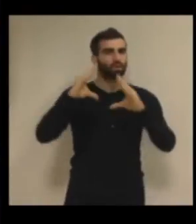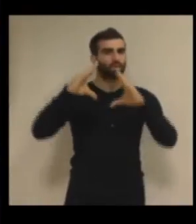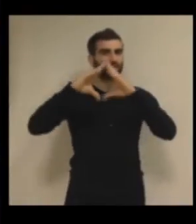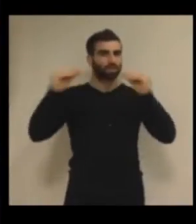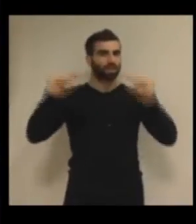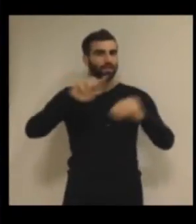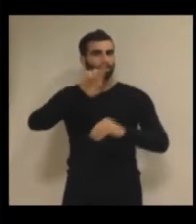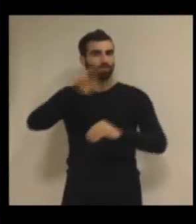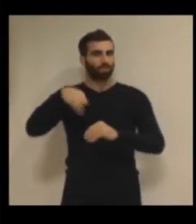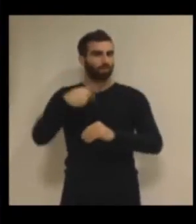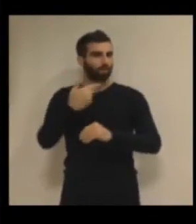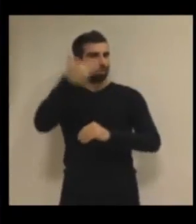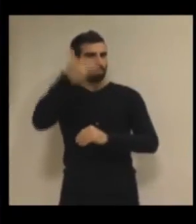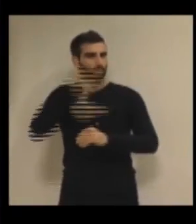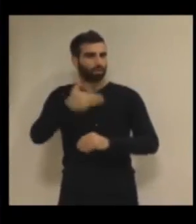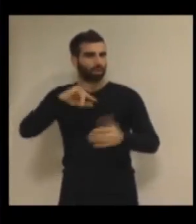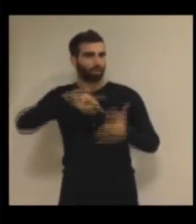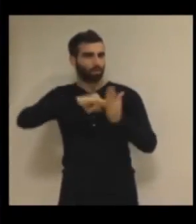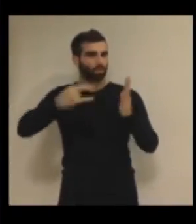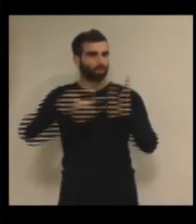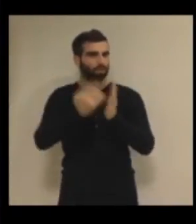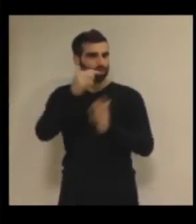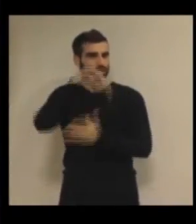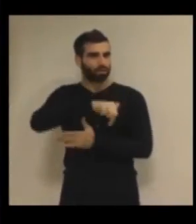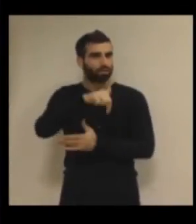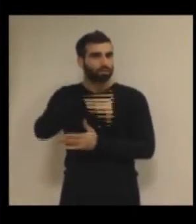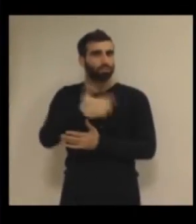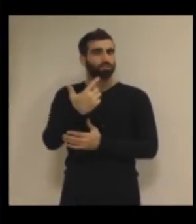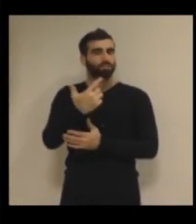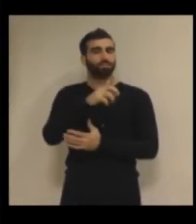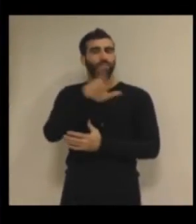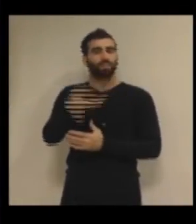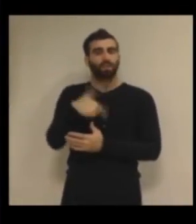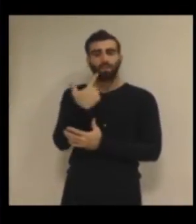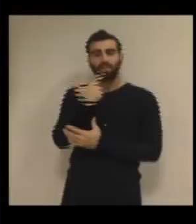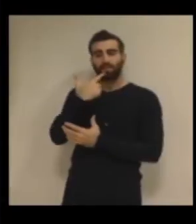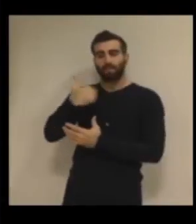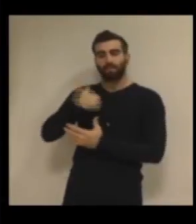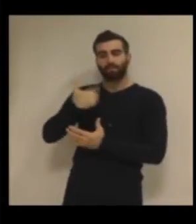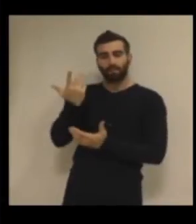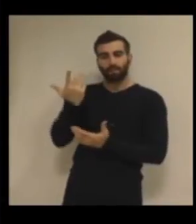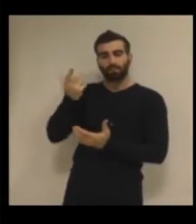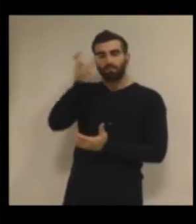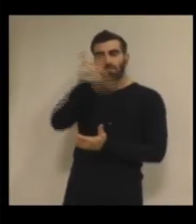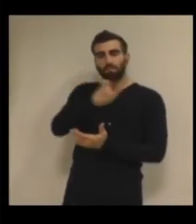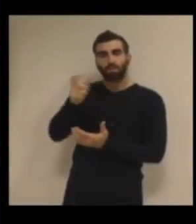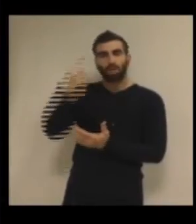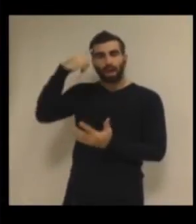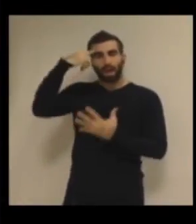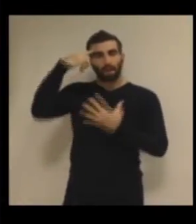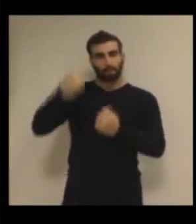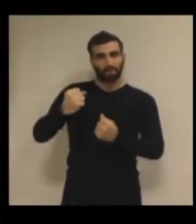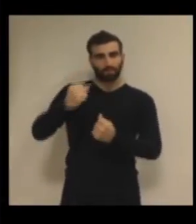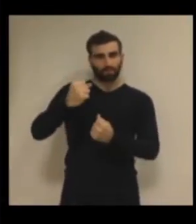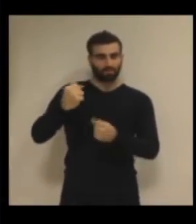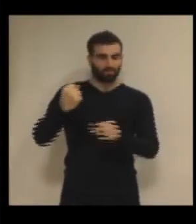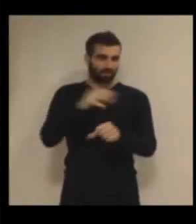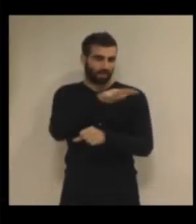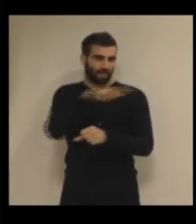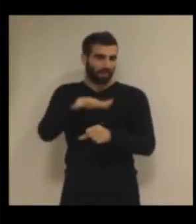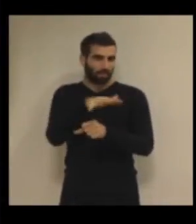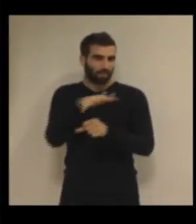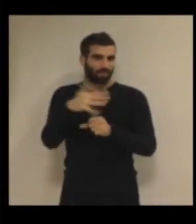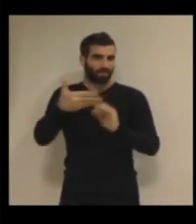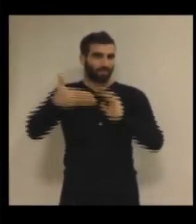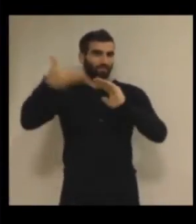de proyectos, pues nos sugieren que el contar con expertos externos nos va a dar más empaque al proyecto y también